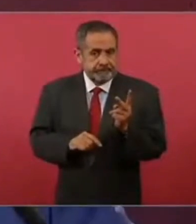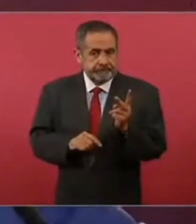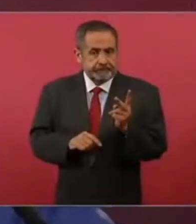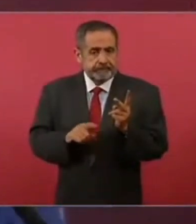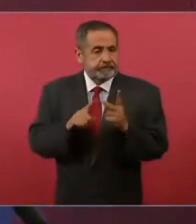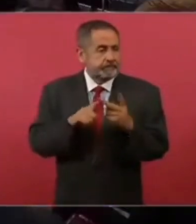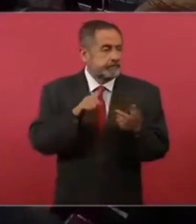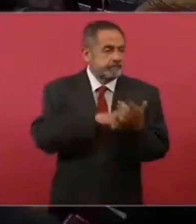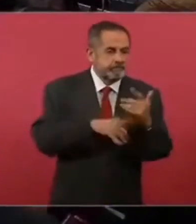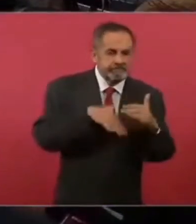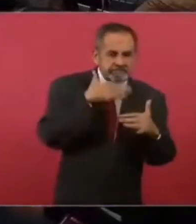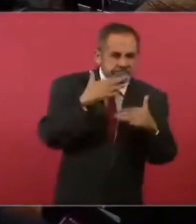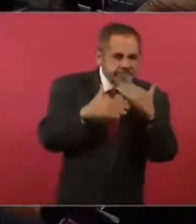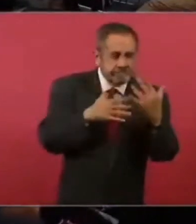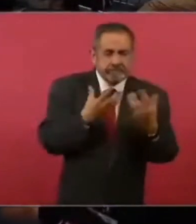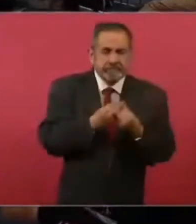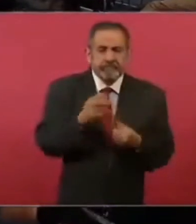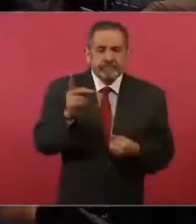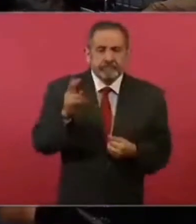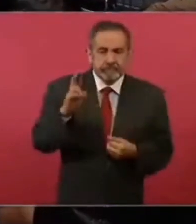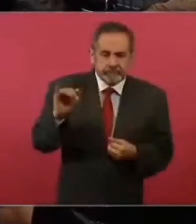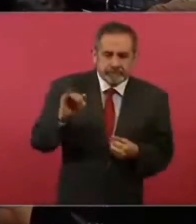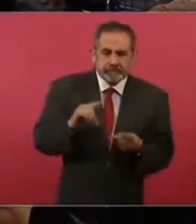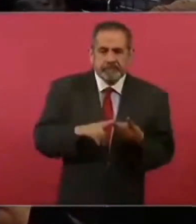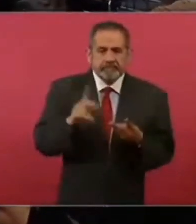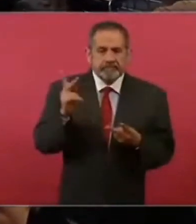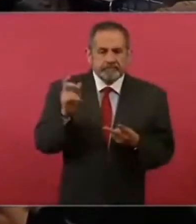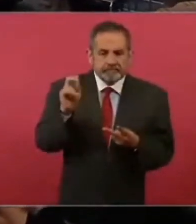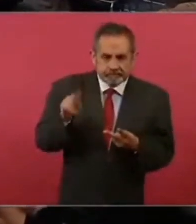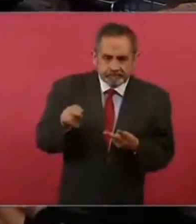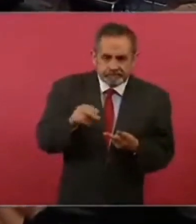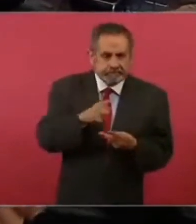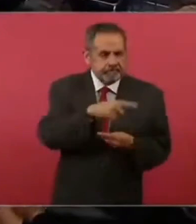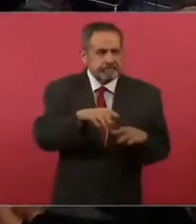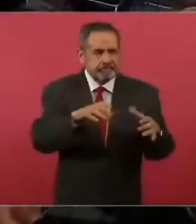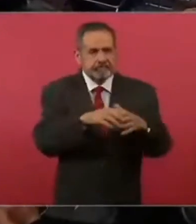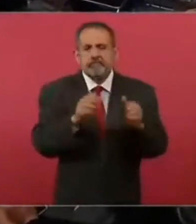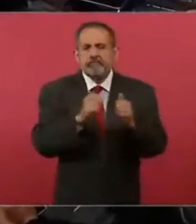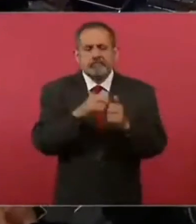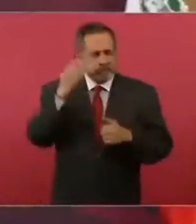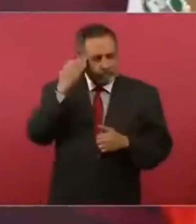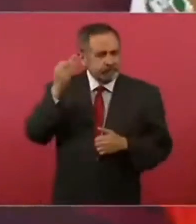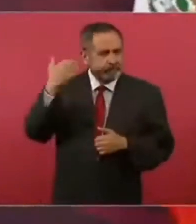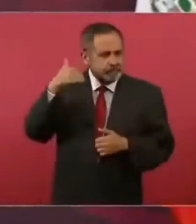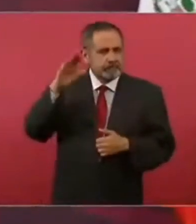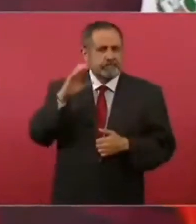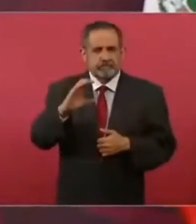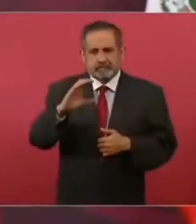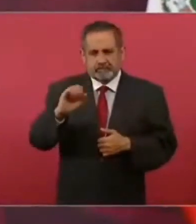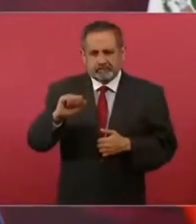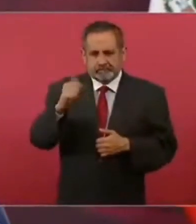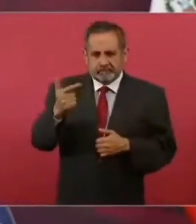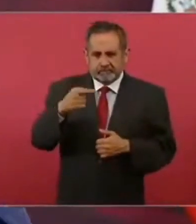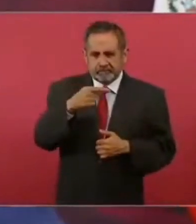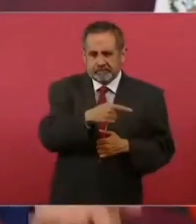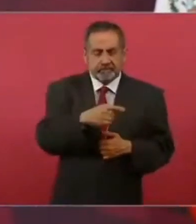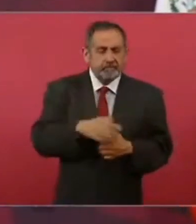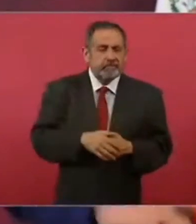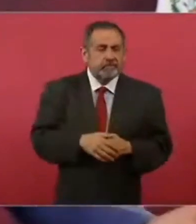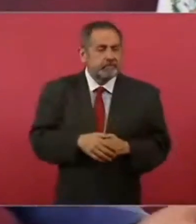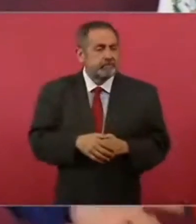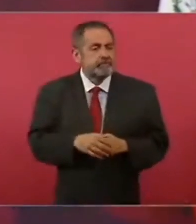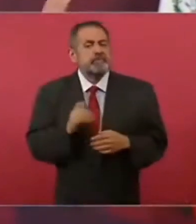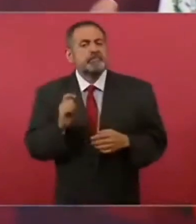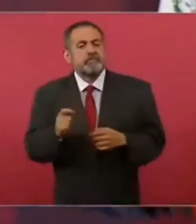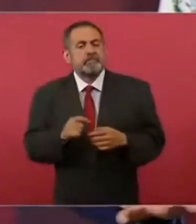transaron pri pan con Salinas les empezaron